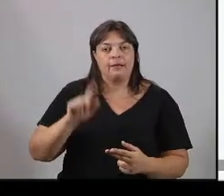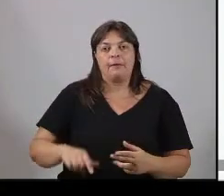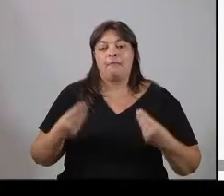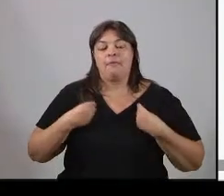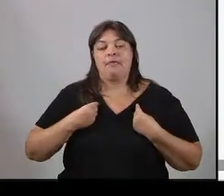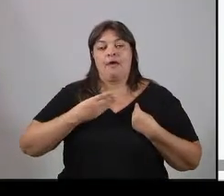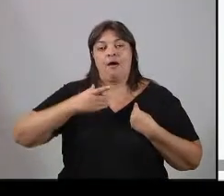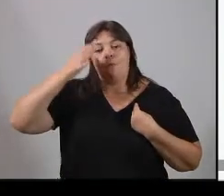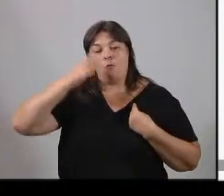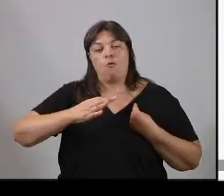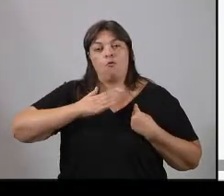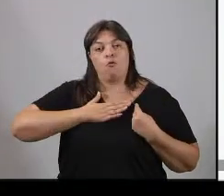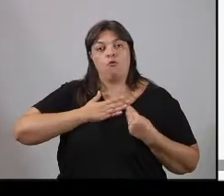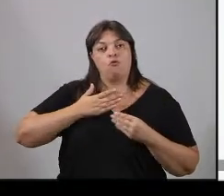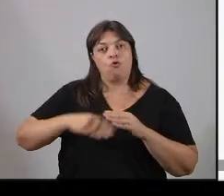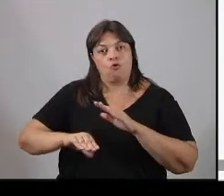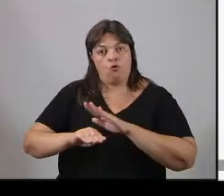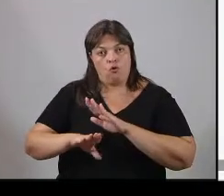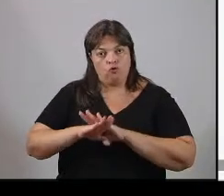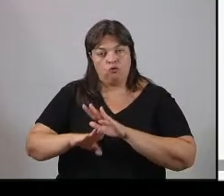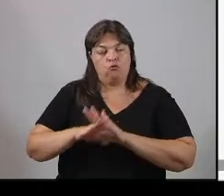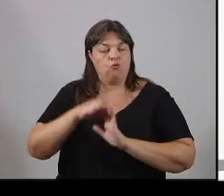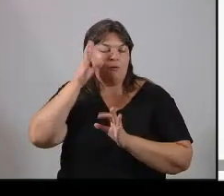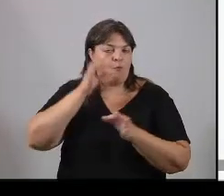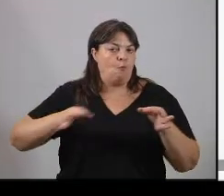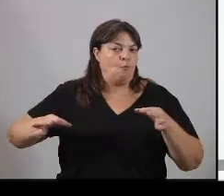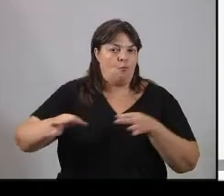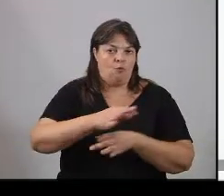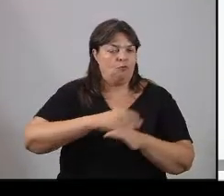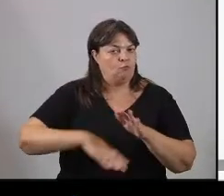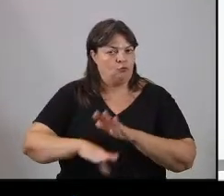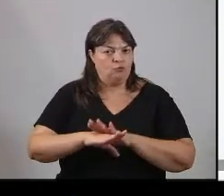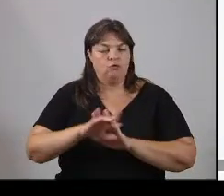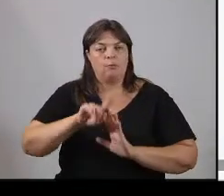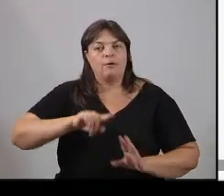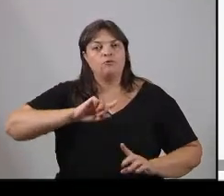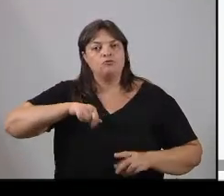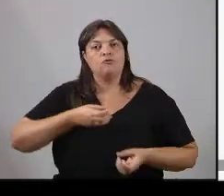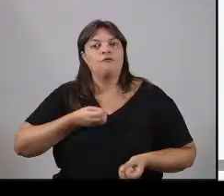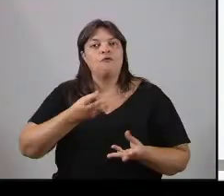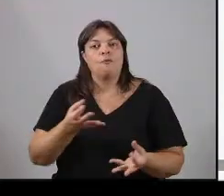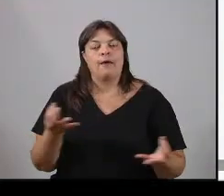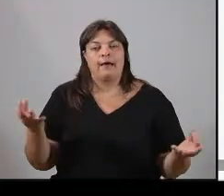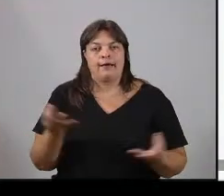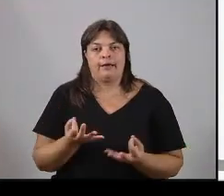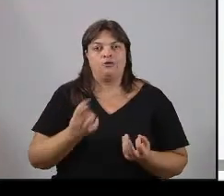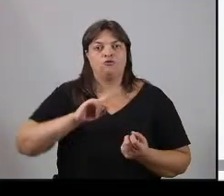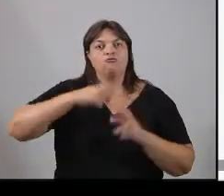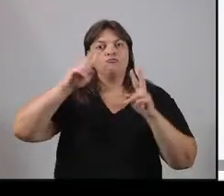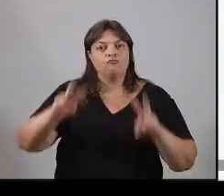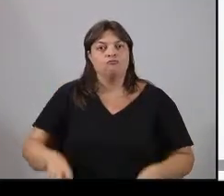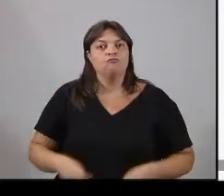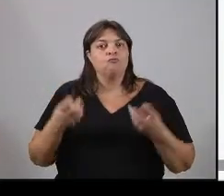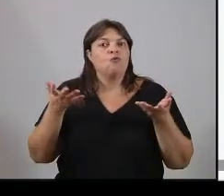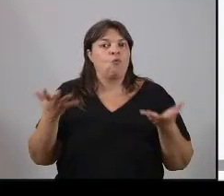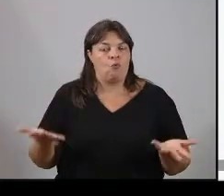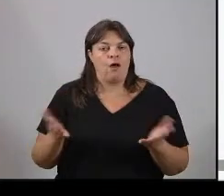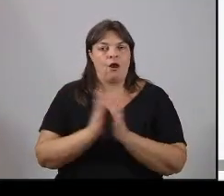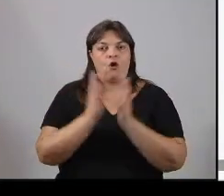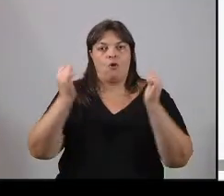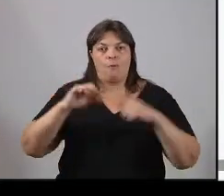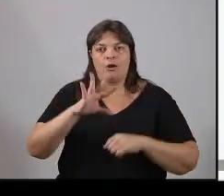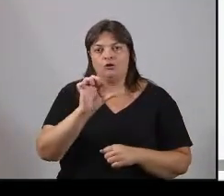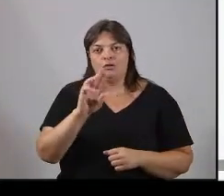nuestros pueblos, en el mundo rural. También les informo que hemos renovado el convenio con el SEPE,